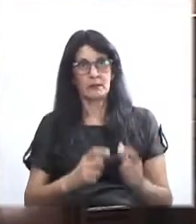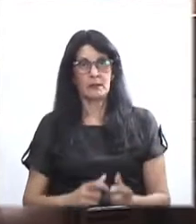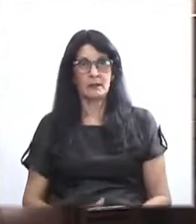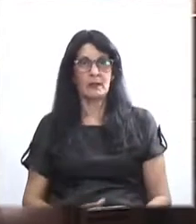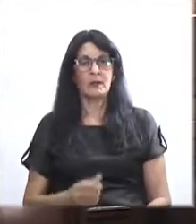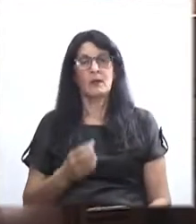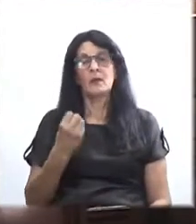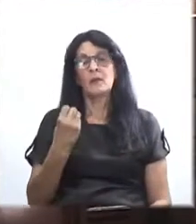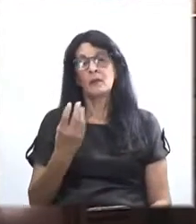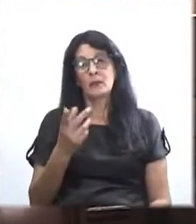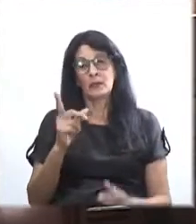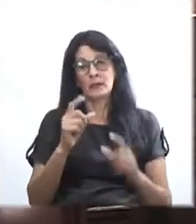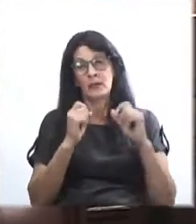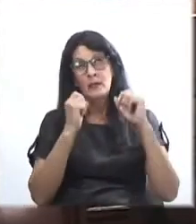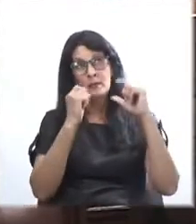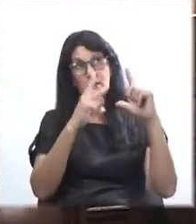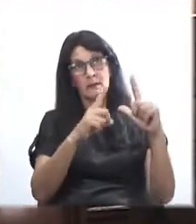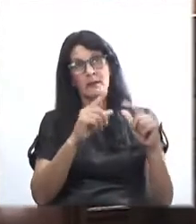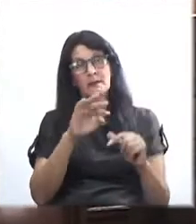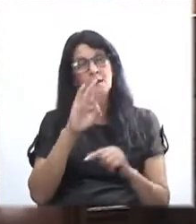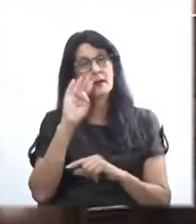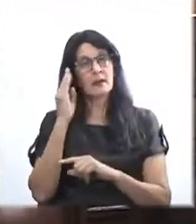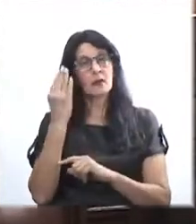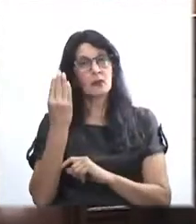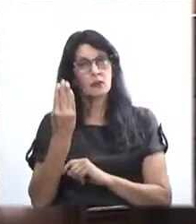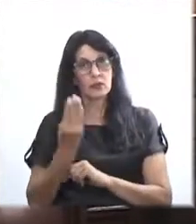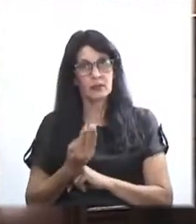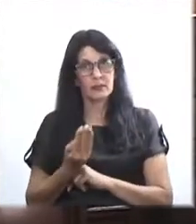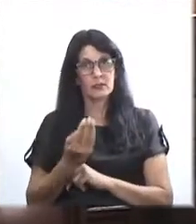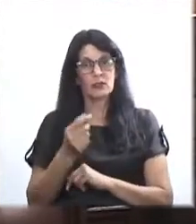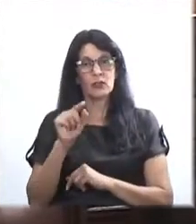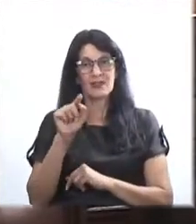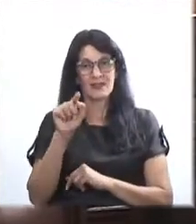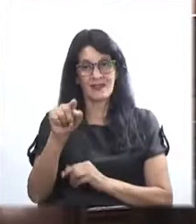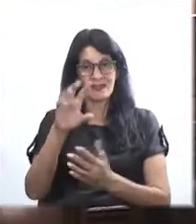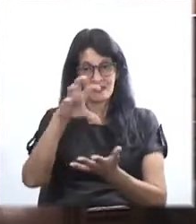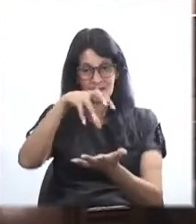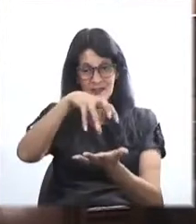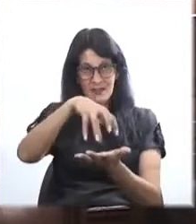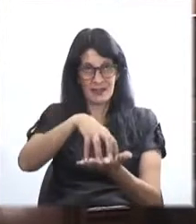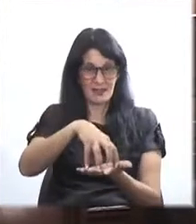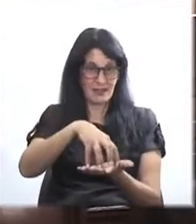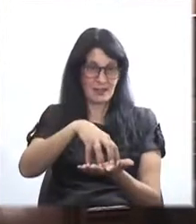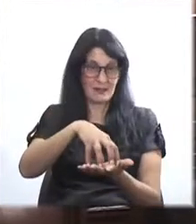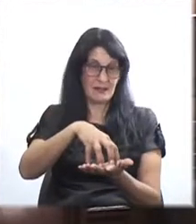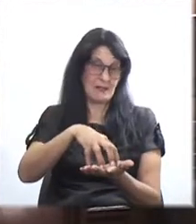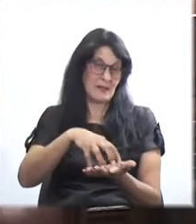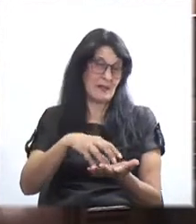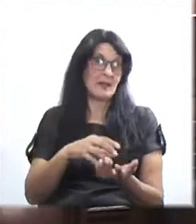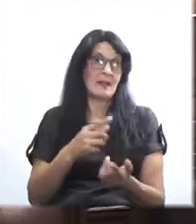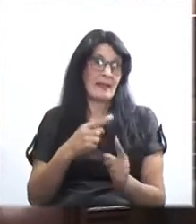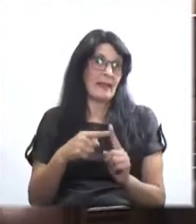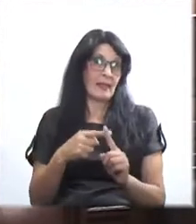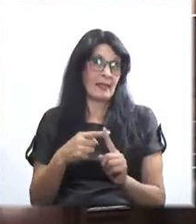Porque la personería jurídica es el reconocimiento a que ese ente, por decirlo de alguna forma,